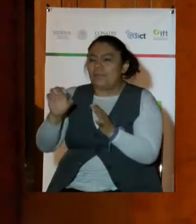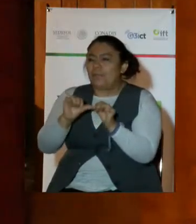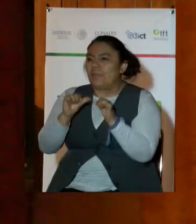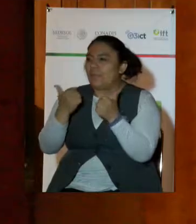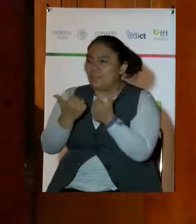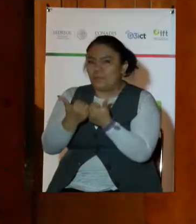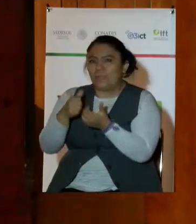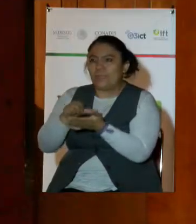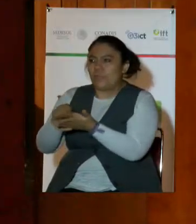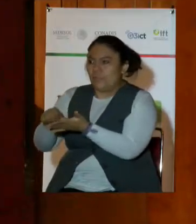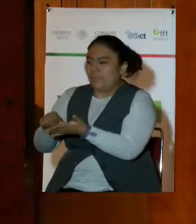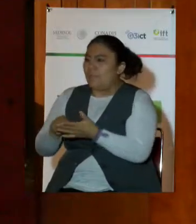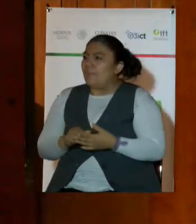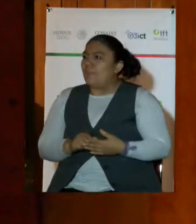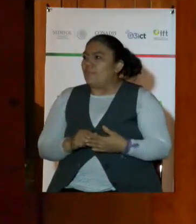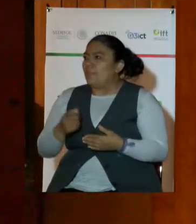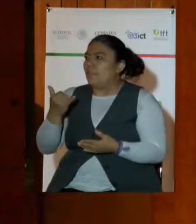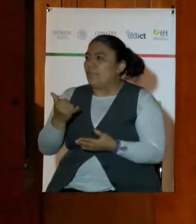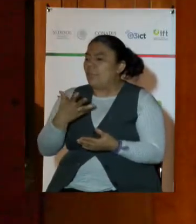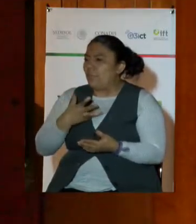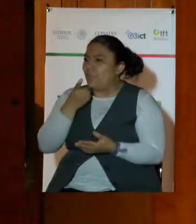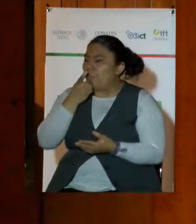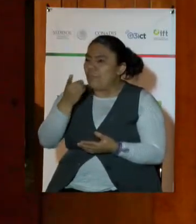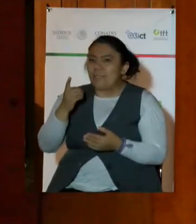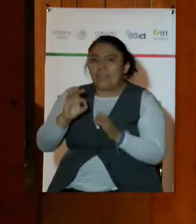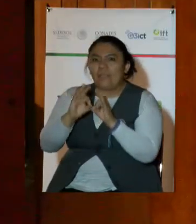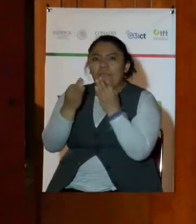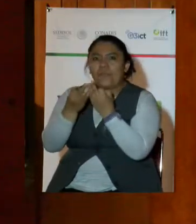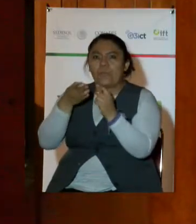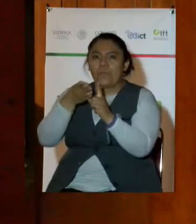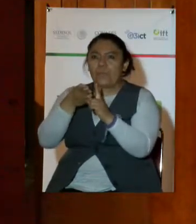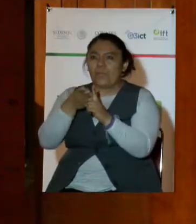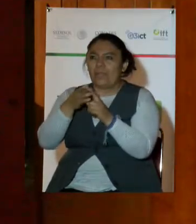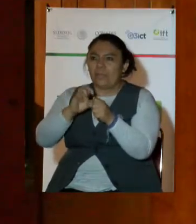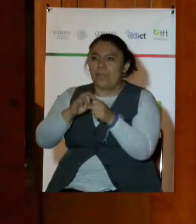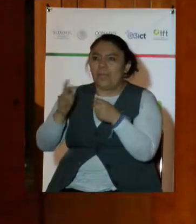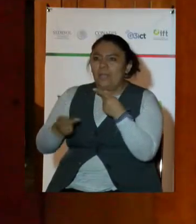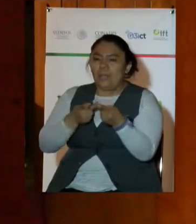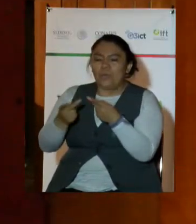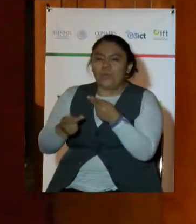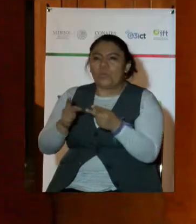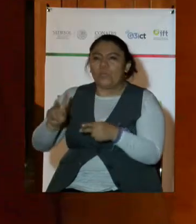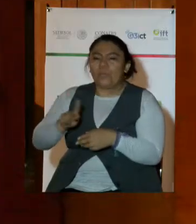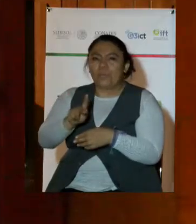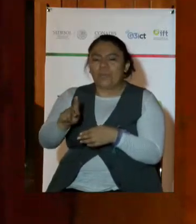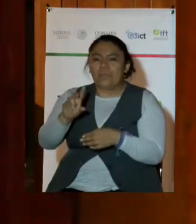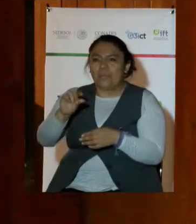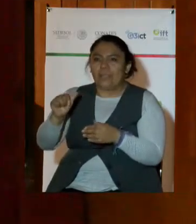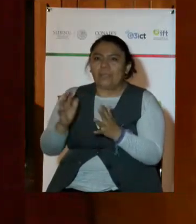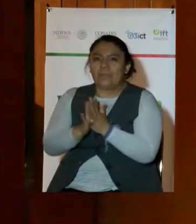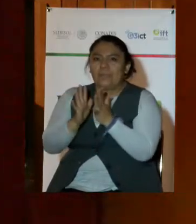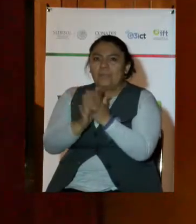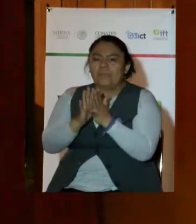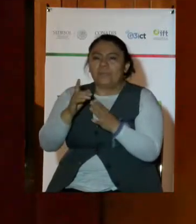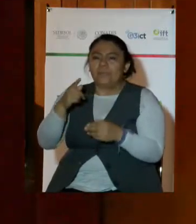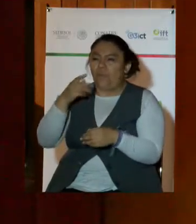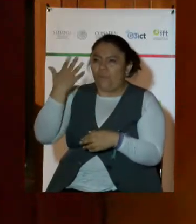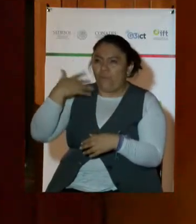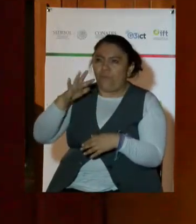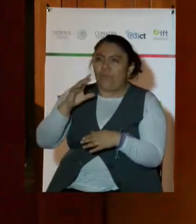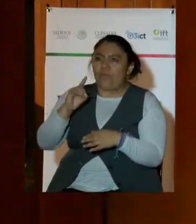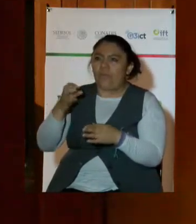lo que empezamos a diagnosticar y a caer en la cuenta es que hacía falta y sigue haciendo mucha falta y mucha